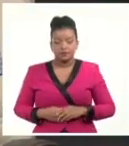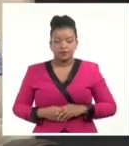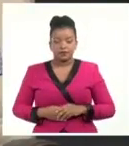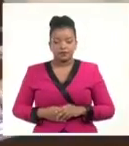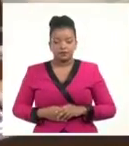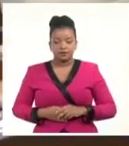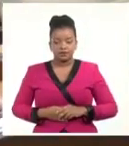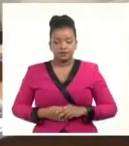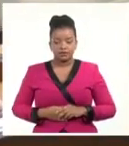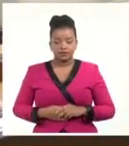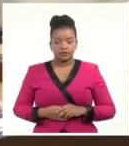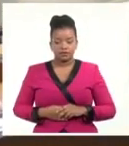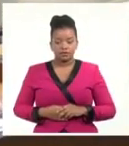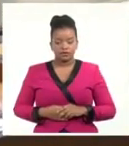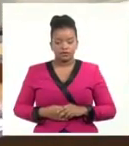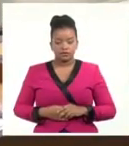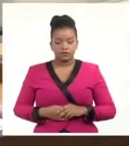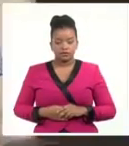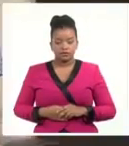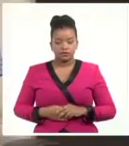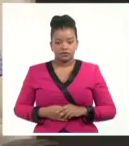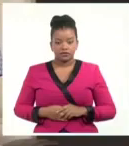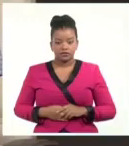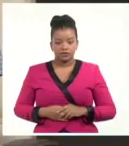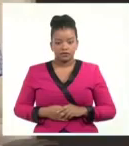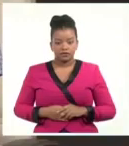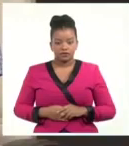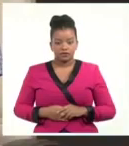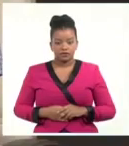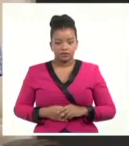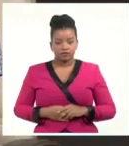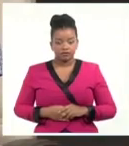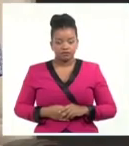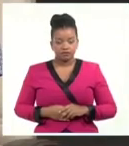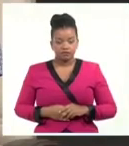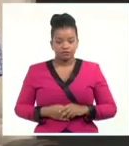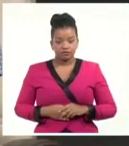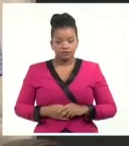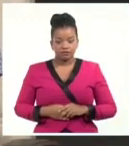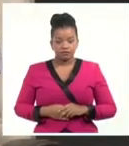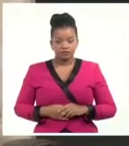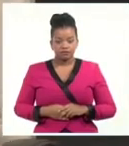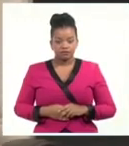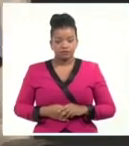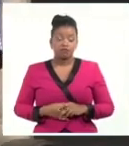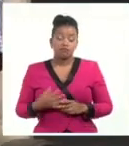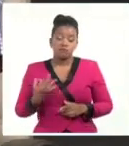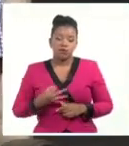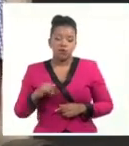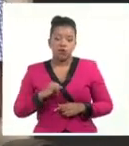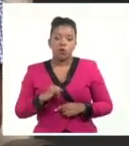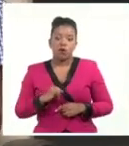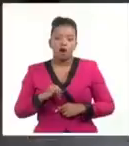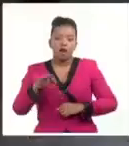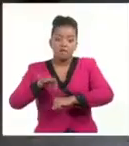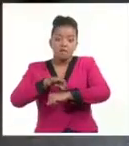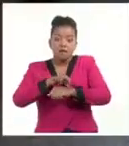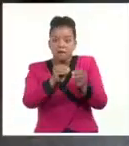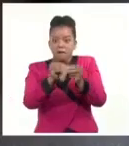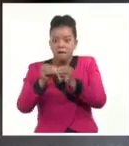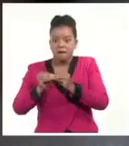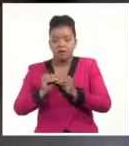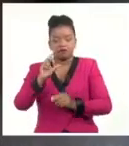apoyo a la comunidad para buscar una efectividad mayor en cortar la transmisión del dengue.